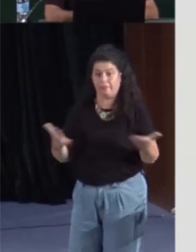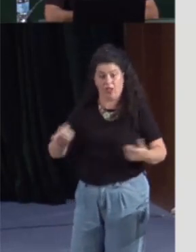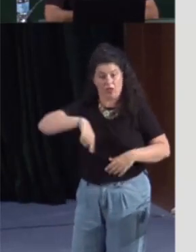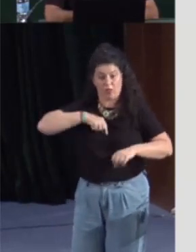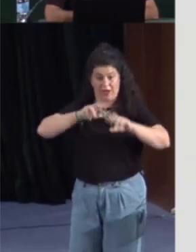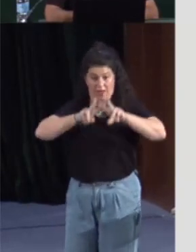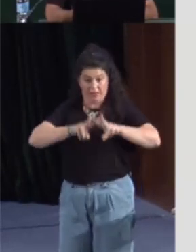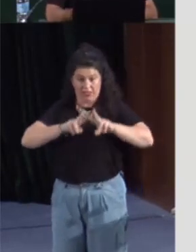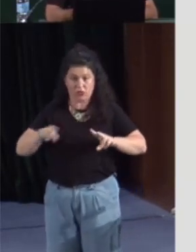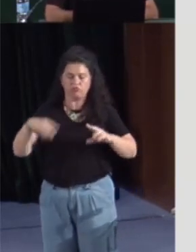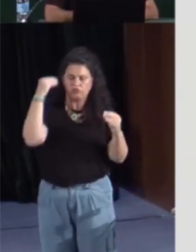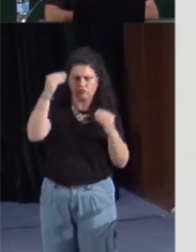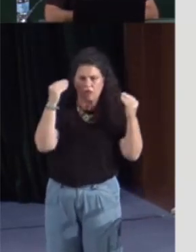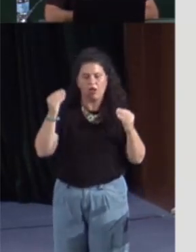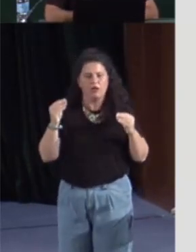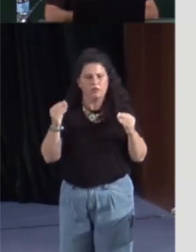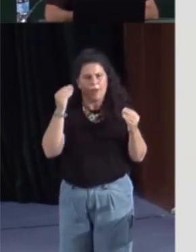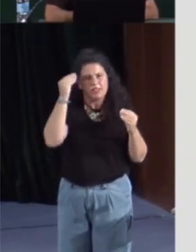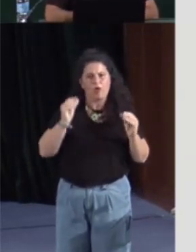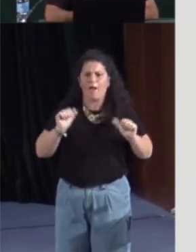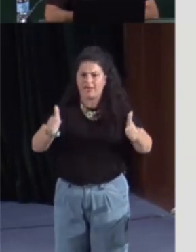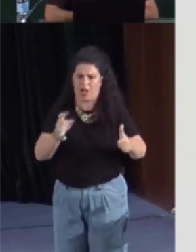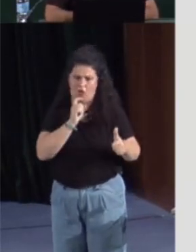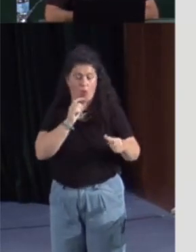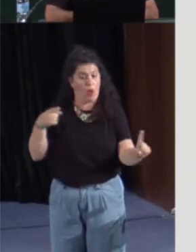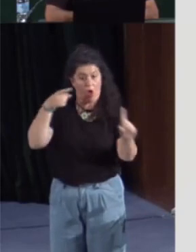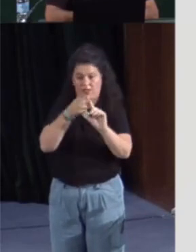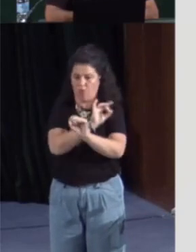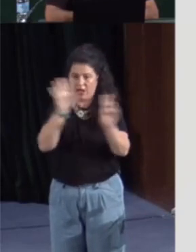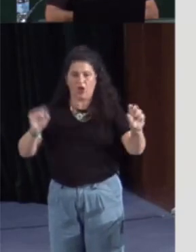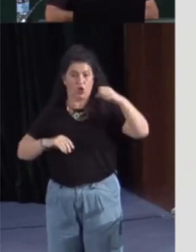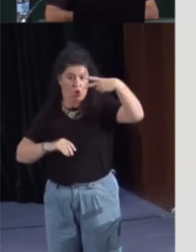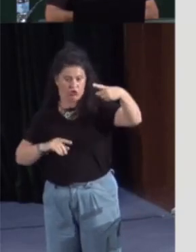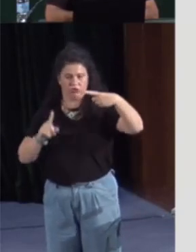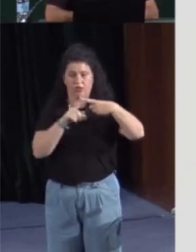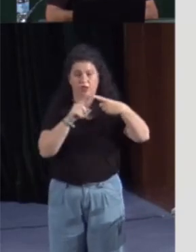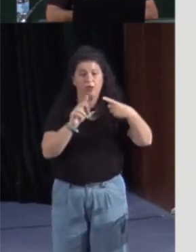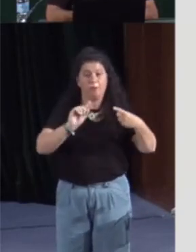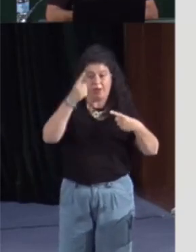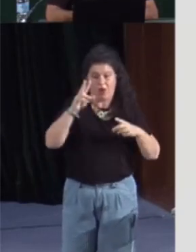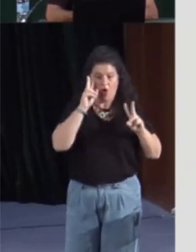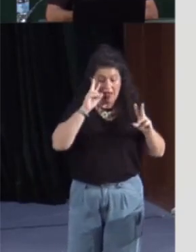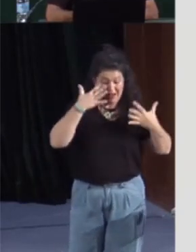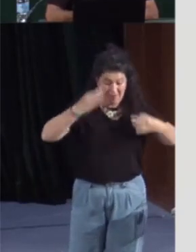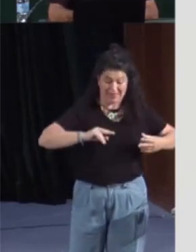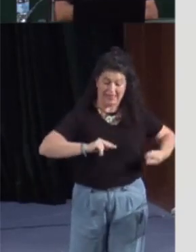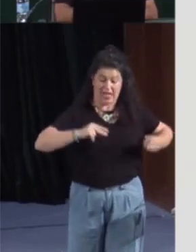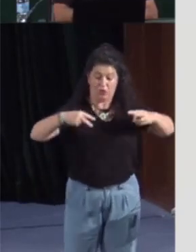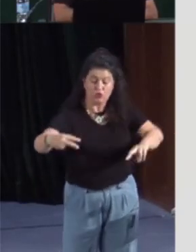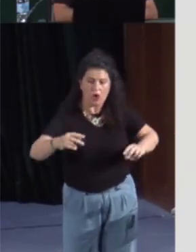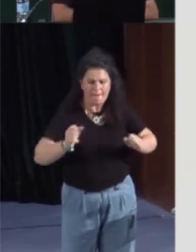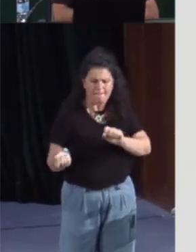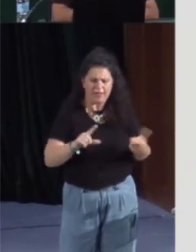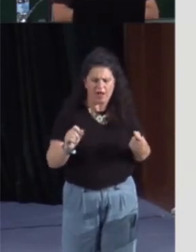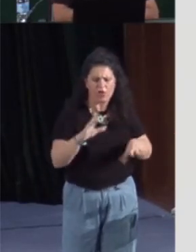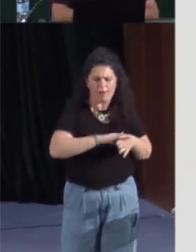lo que planteamos, los objetivos que nos planteamos, fue analizar la traducción a lengua de signos española de las metáforas que se utilizan